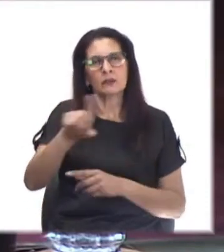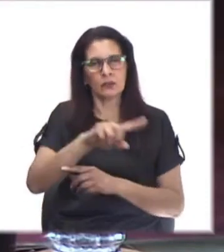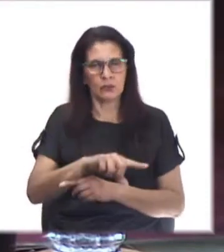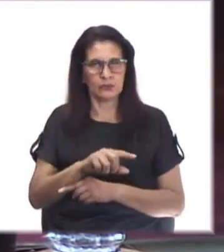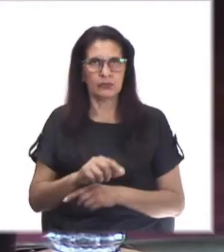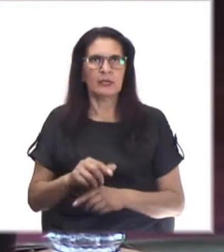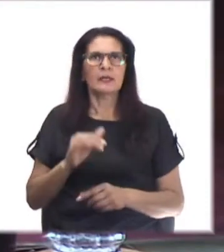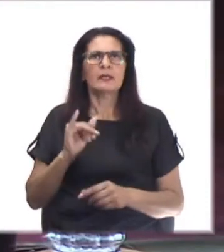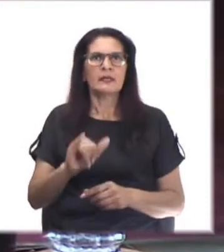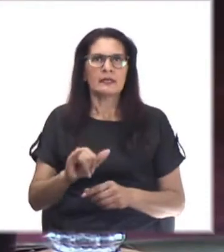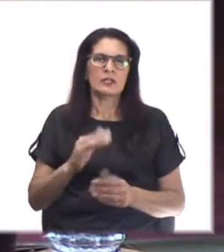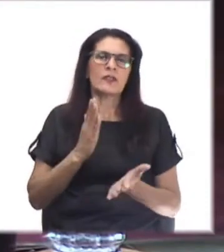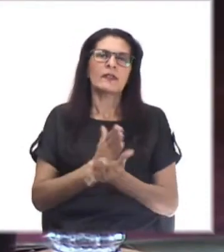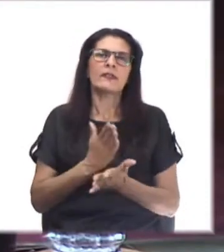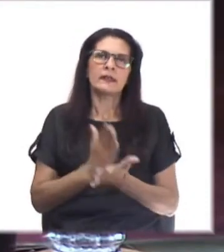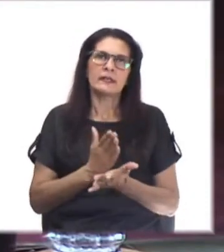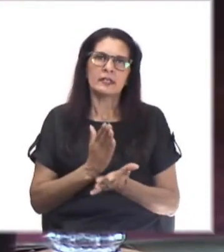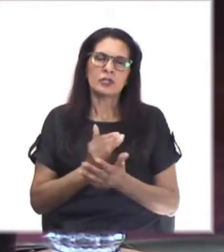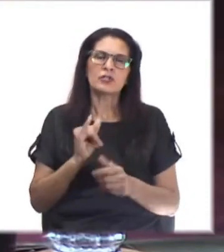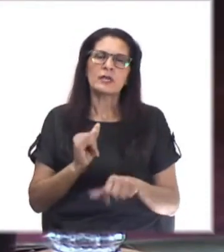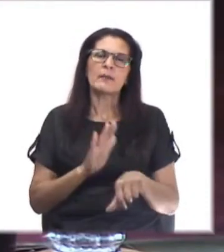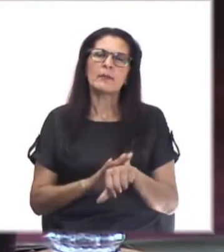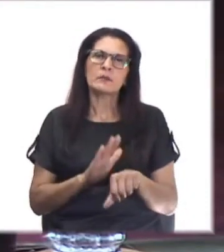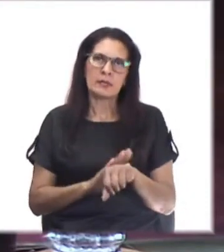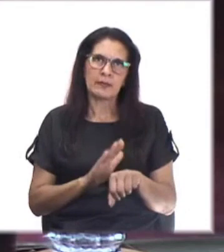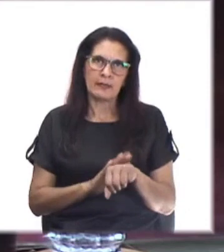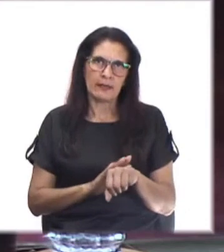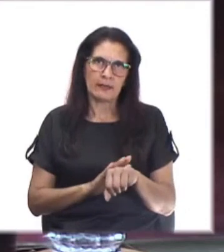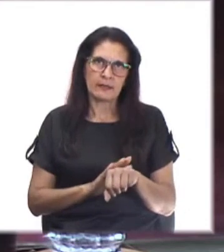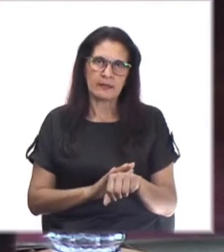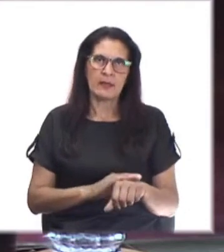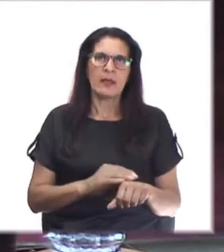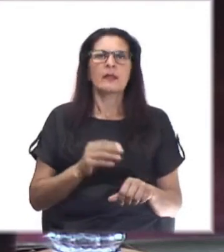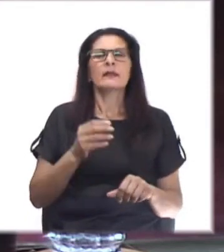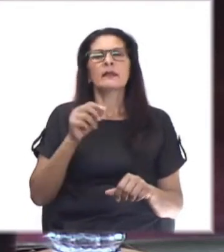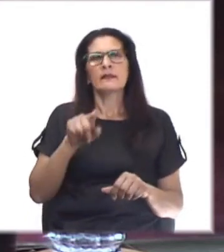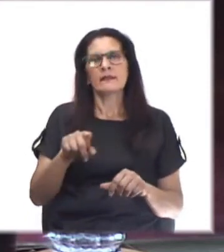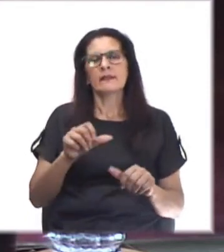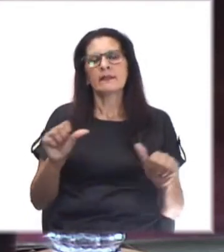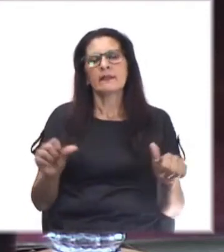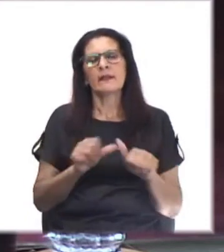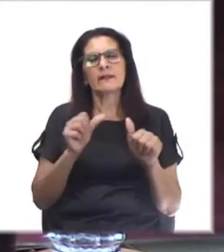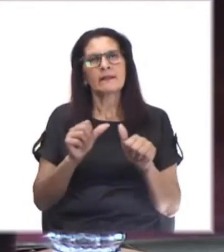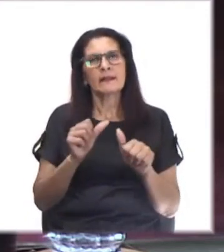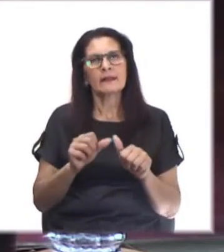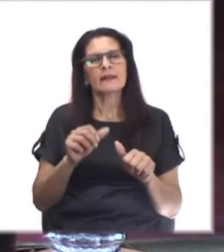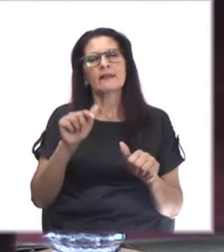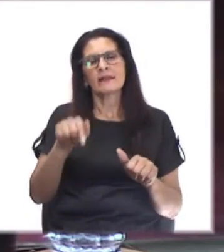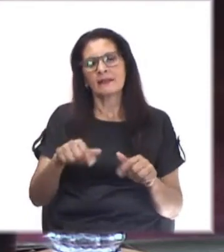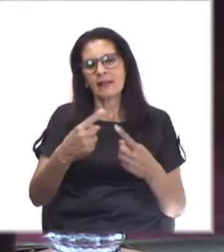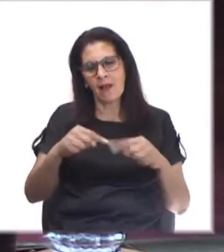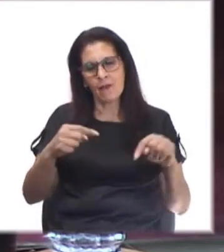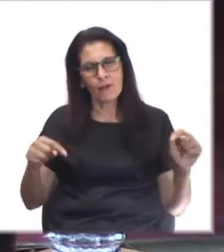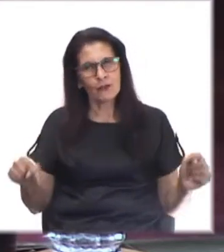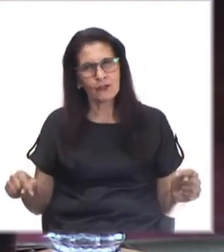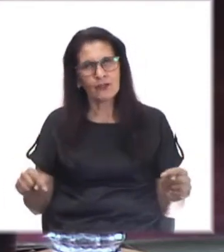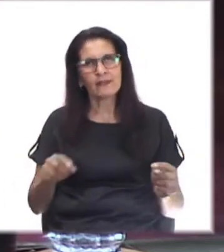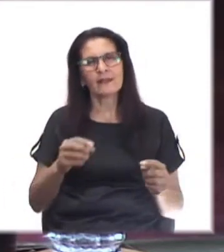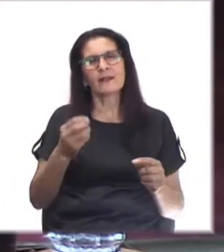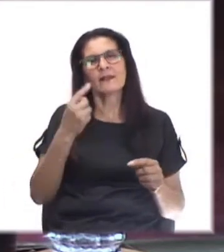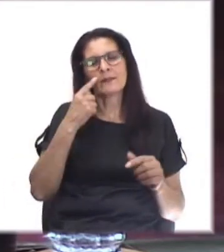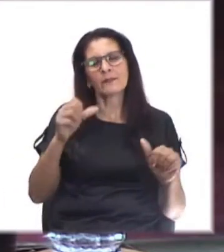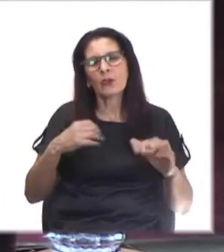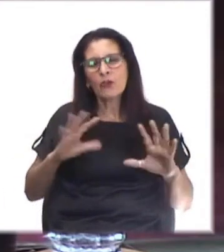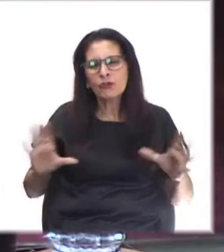tanto sujetos de derechos y de responsabilidades y actores privilegiados de esta aventura de la construcción